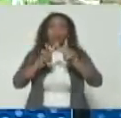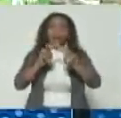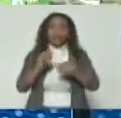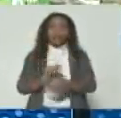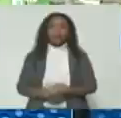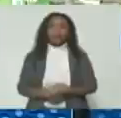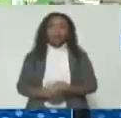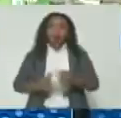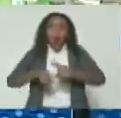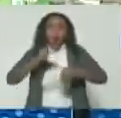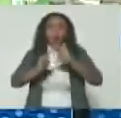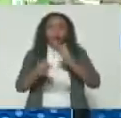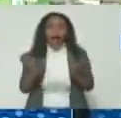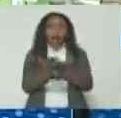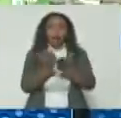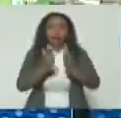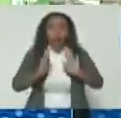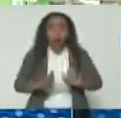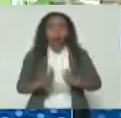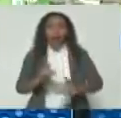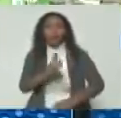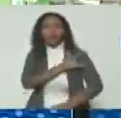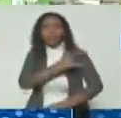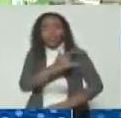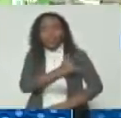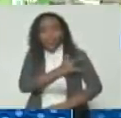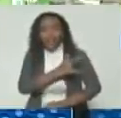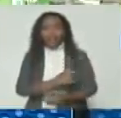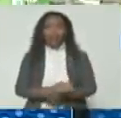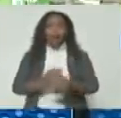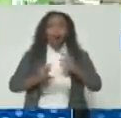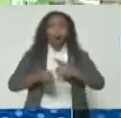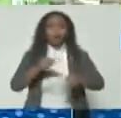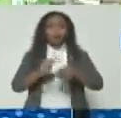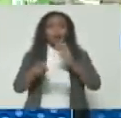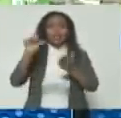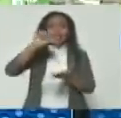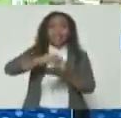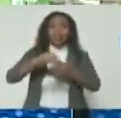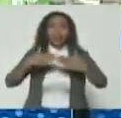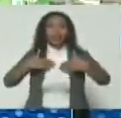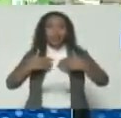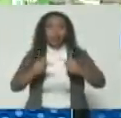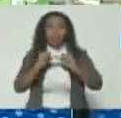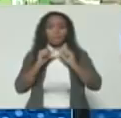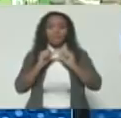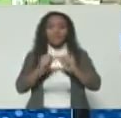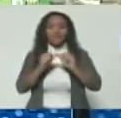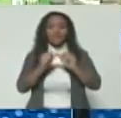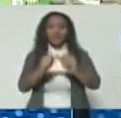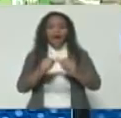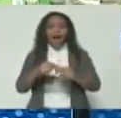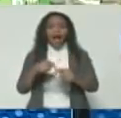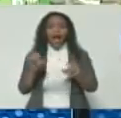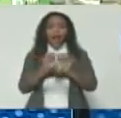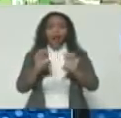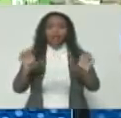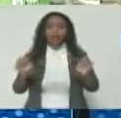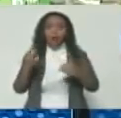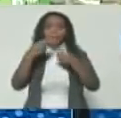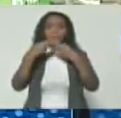construir escuelas, liceos, universidades, construir centros de salud, mantener la educación pública, la